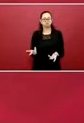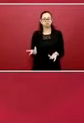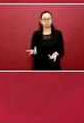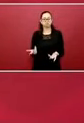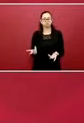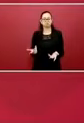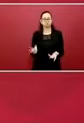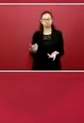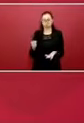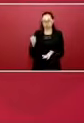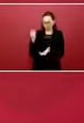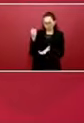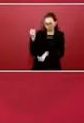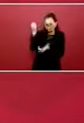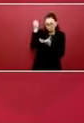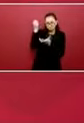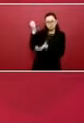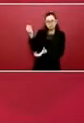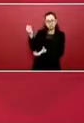apoyar a